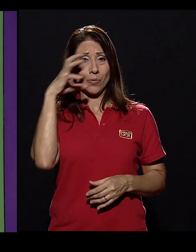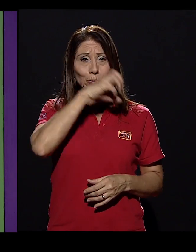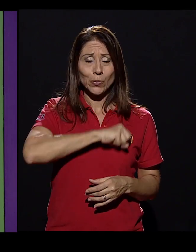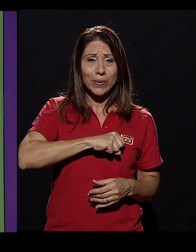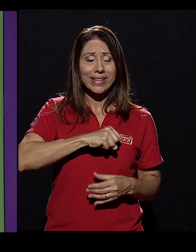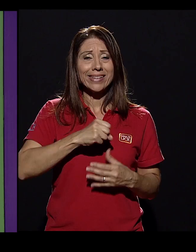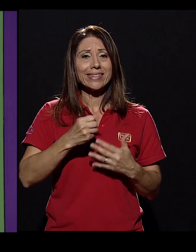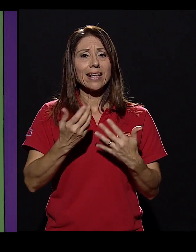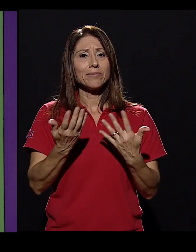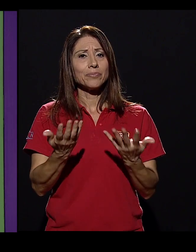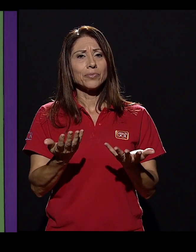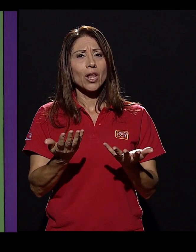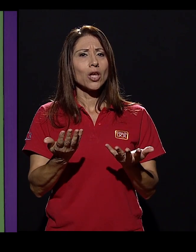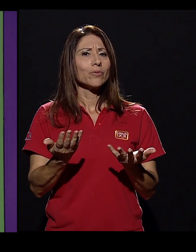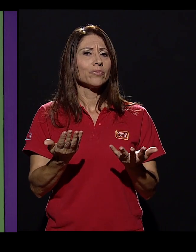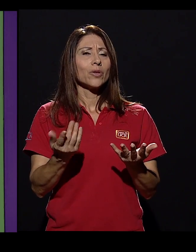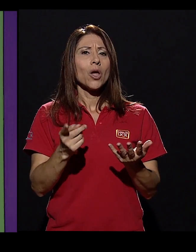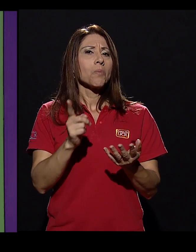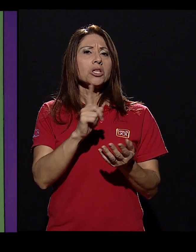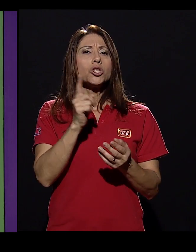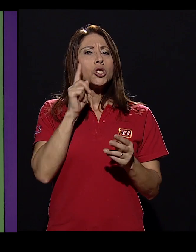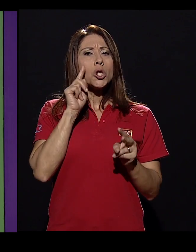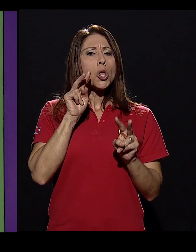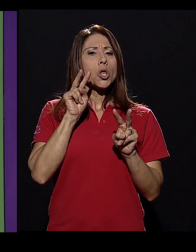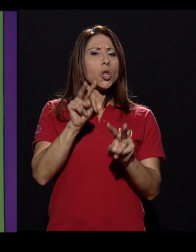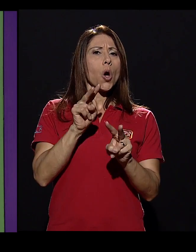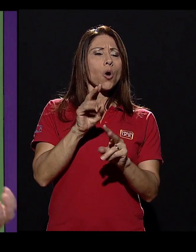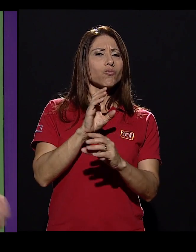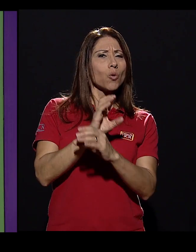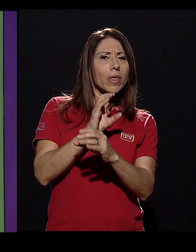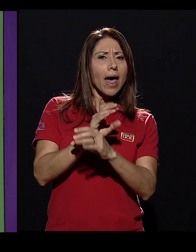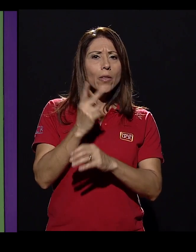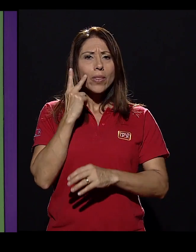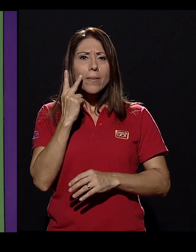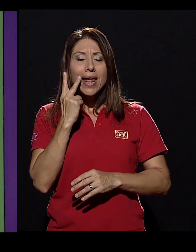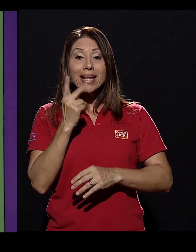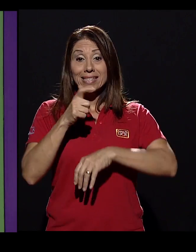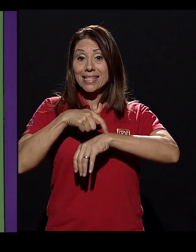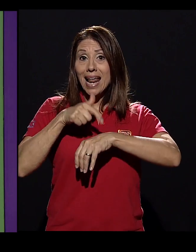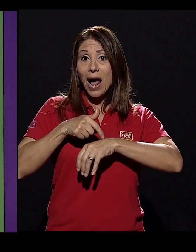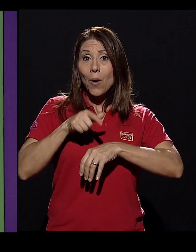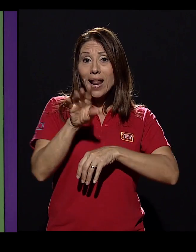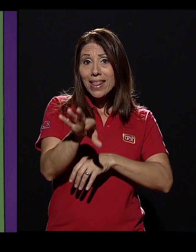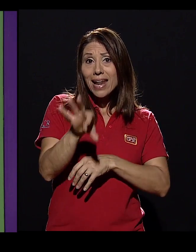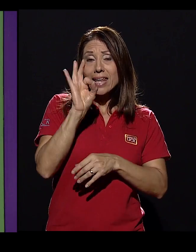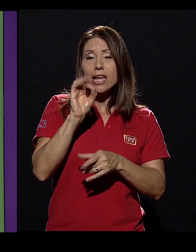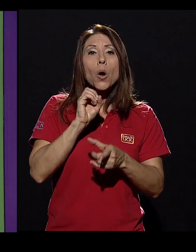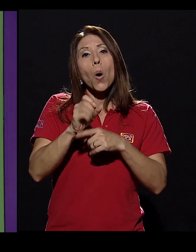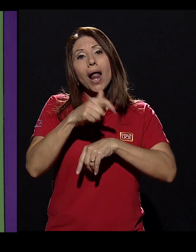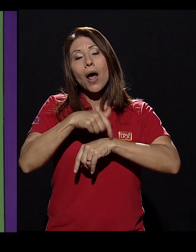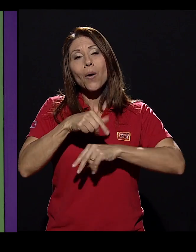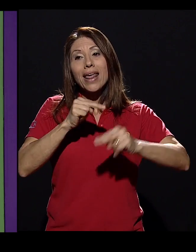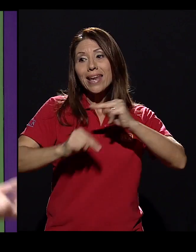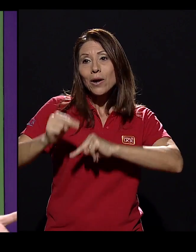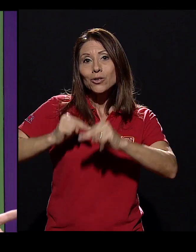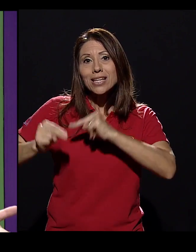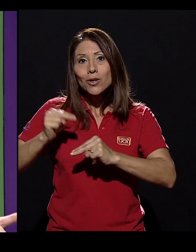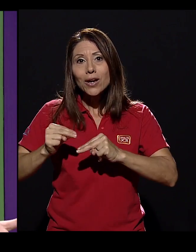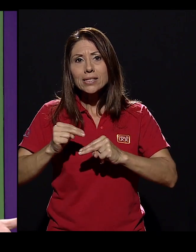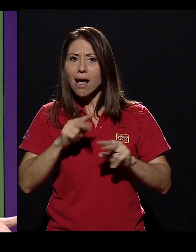percibir, no hay tanto cuidado en ver si a la hora de elegir o de las negociaciones entre los países